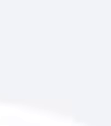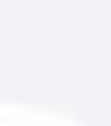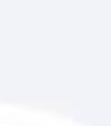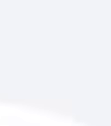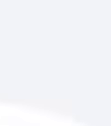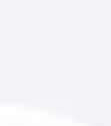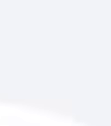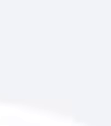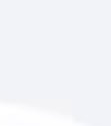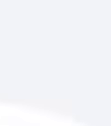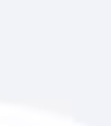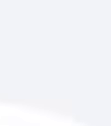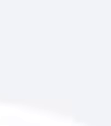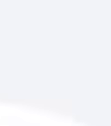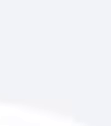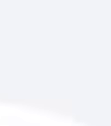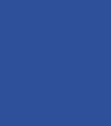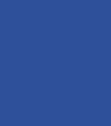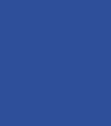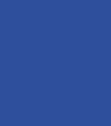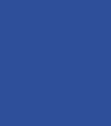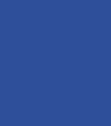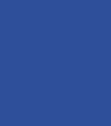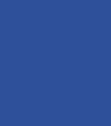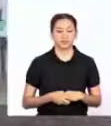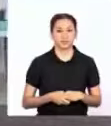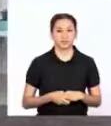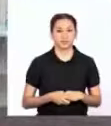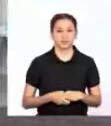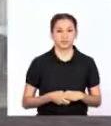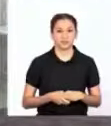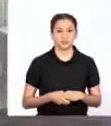Tercer y cuarto grado de secundaria.